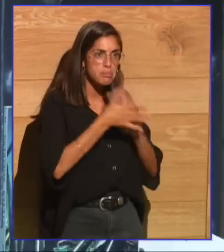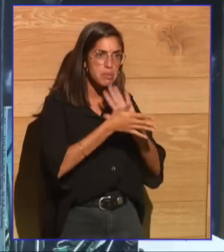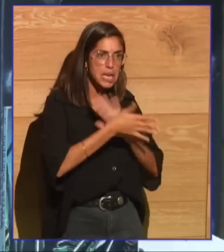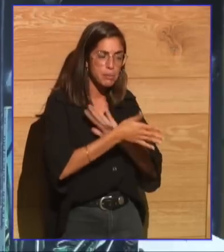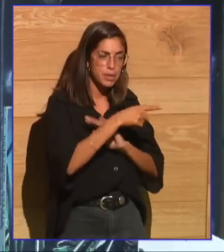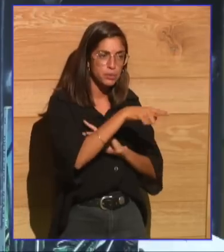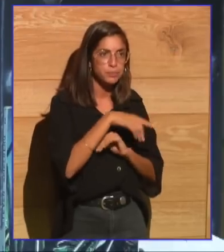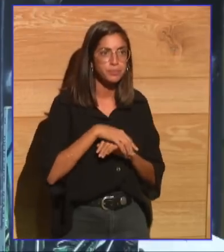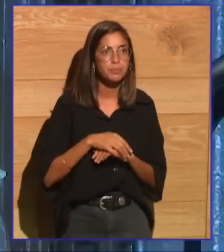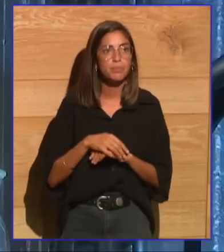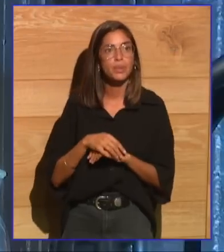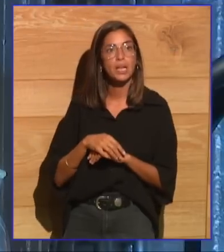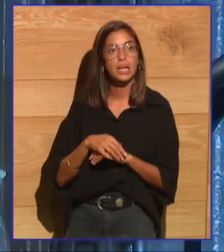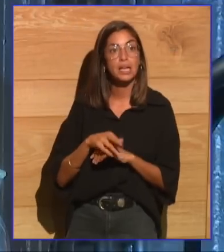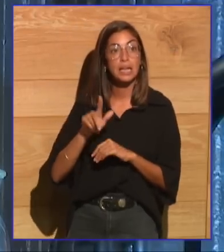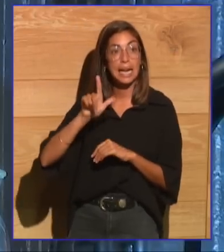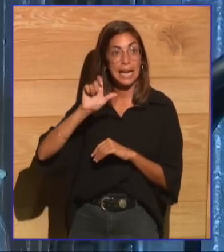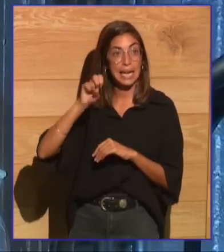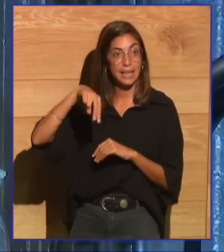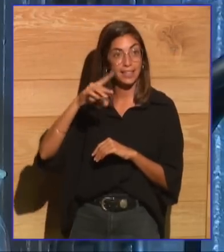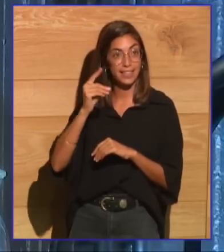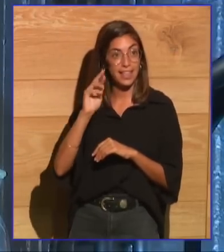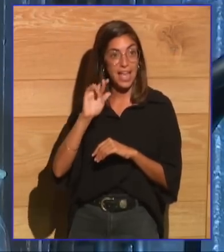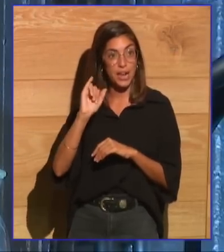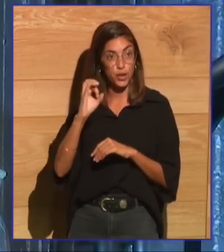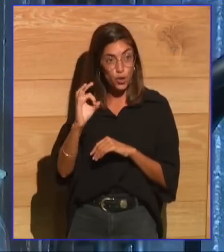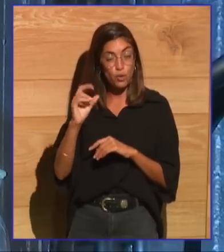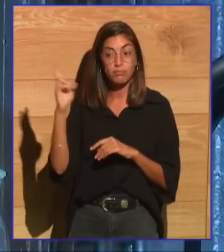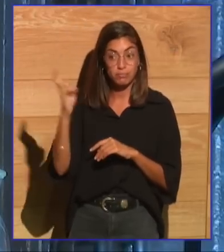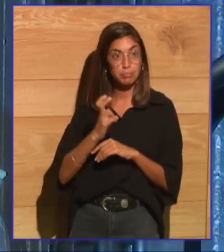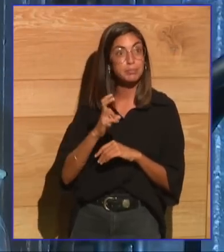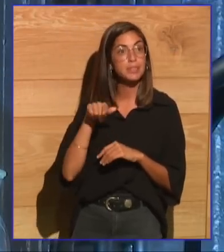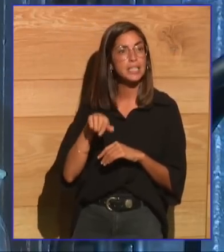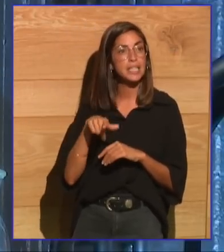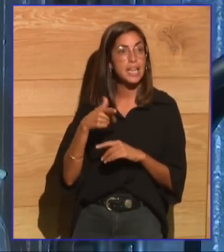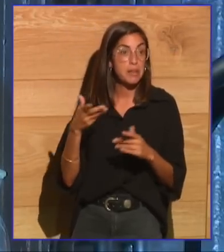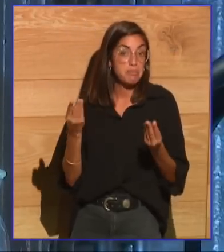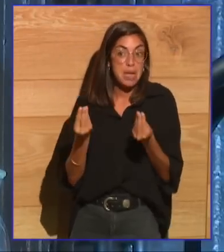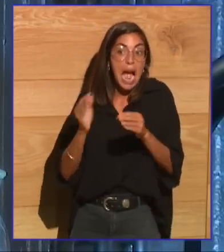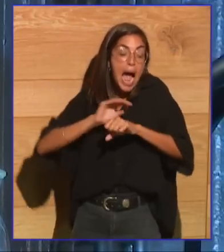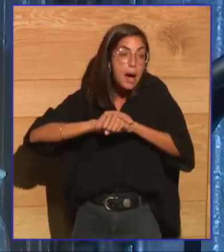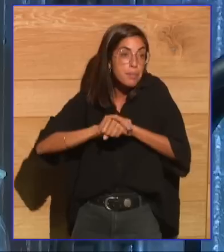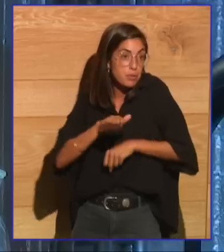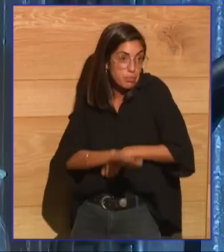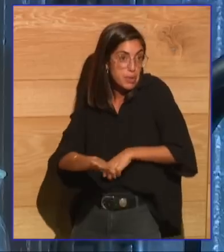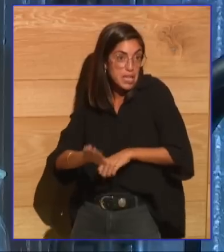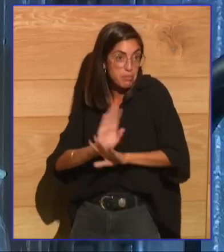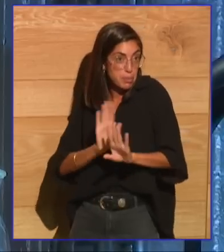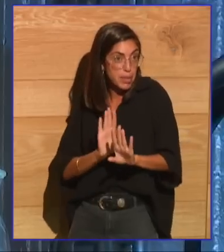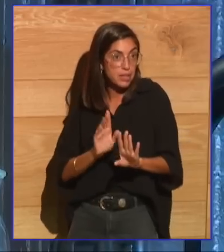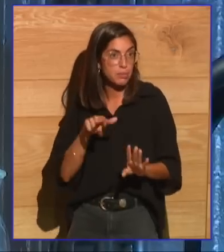trajo alenda vio que es un señor que ha hecho nada y que era amigo suyo de la infancia y punto estás teniendo